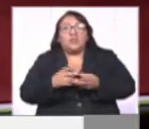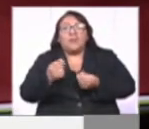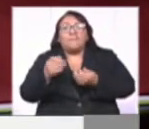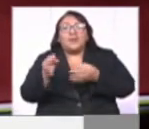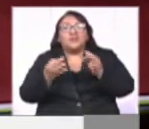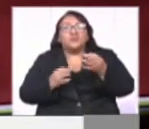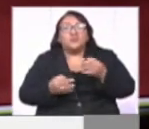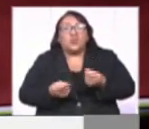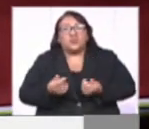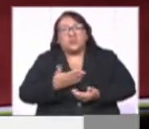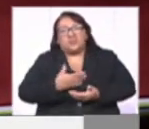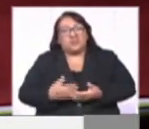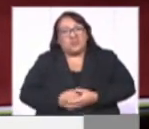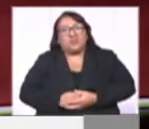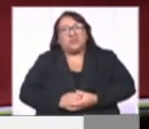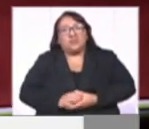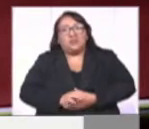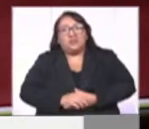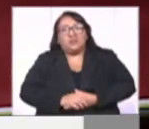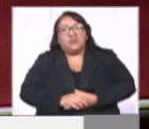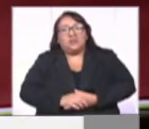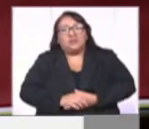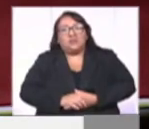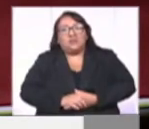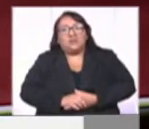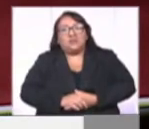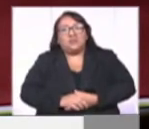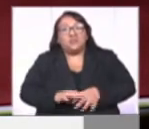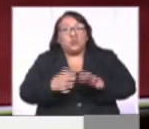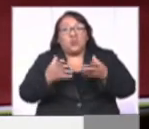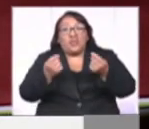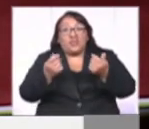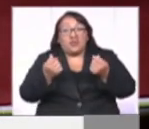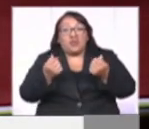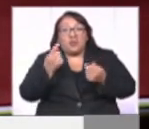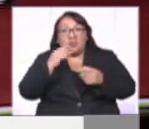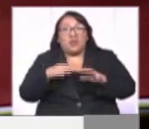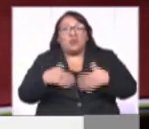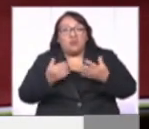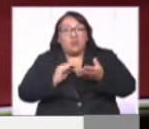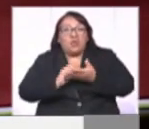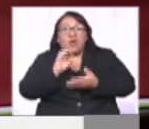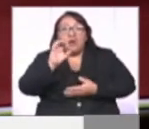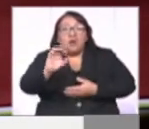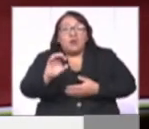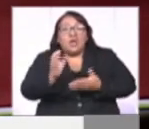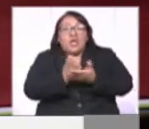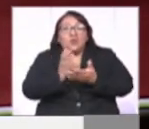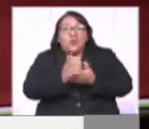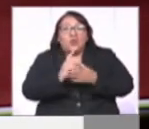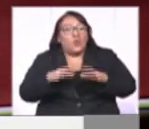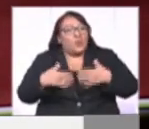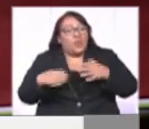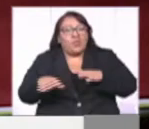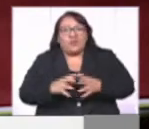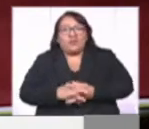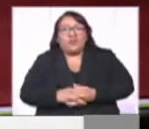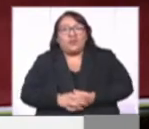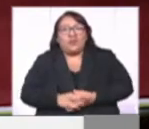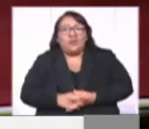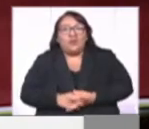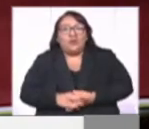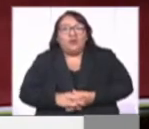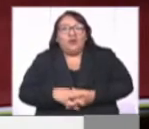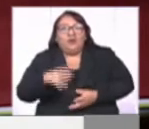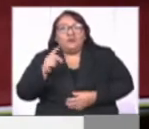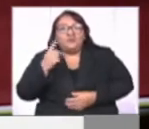presupuestos, presidente. O sea, el asunto está en que si no hay un dinero para poder colocar la escuela, no va a poder funcionar. Y no